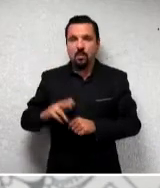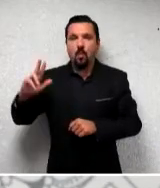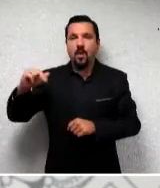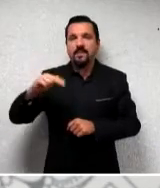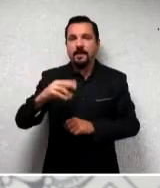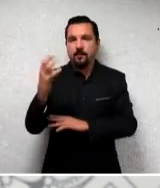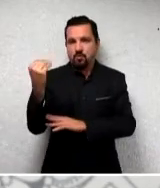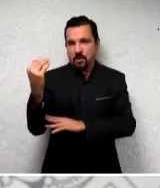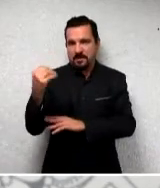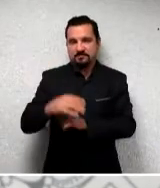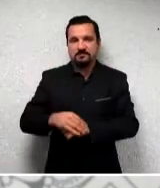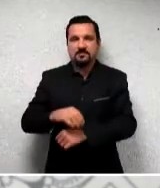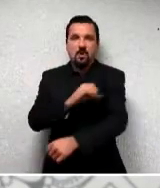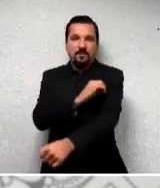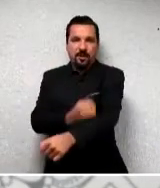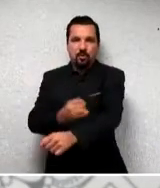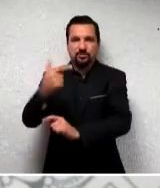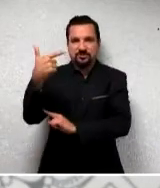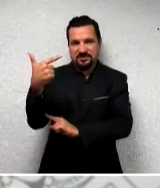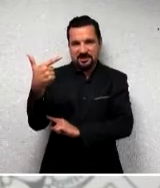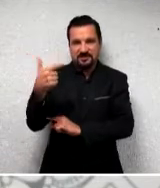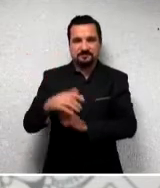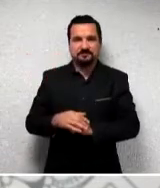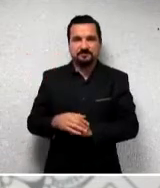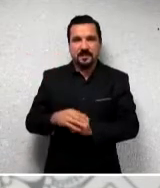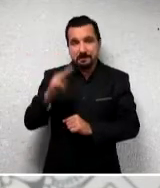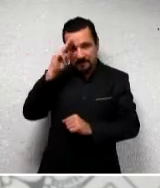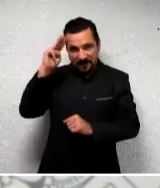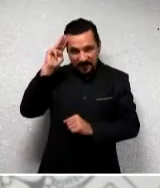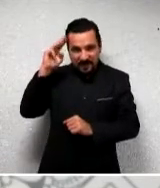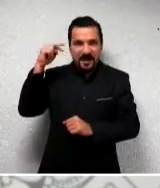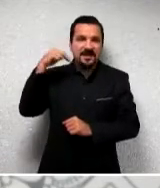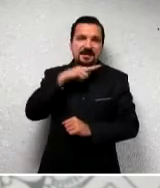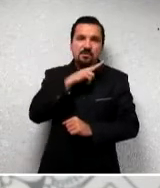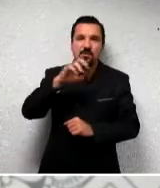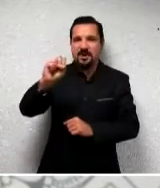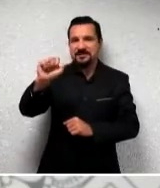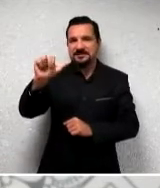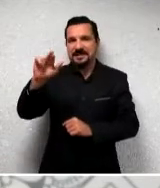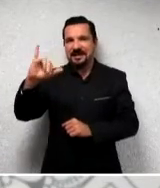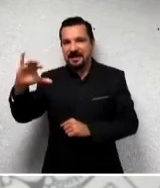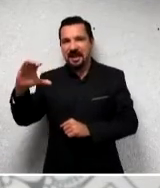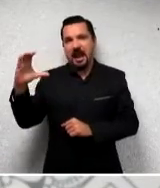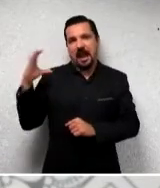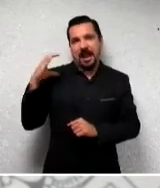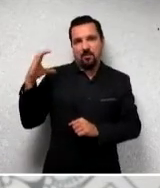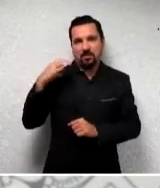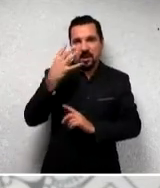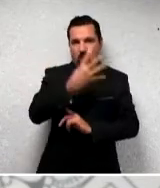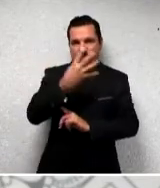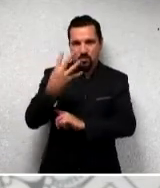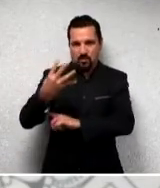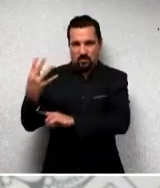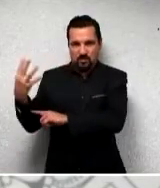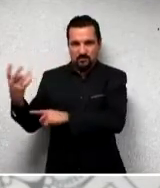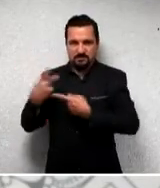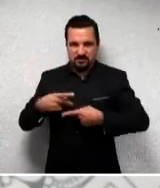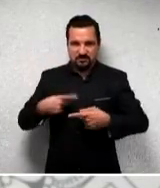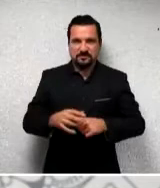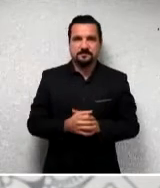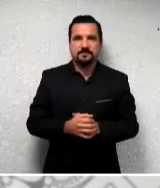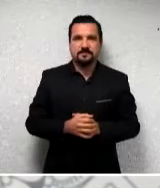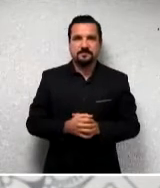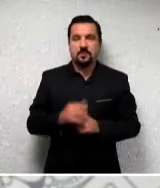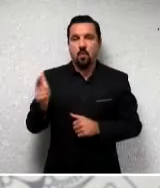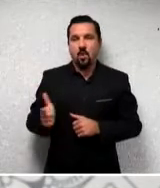cajeme 7 magdalena' navojoa y caborca con cuatro casos cada uno